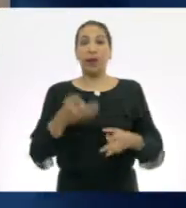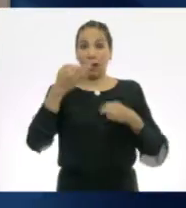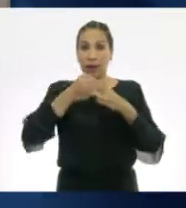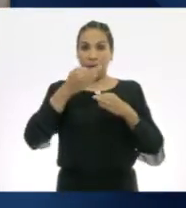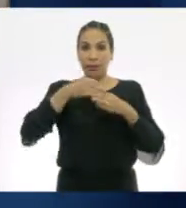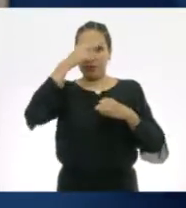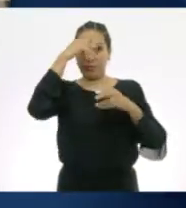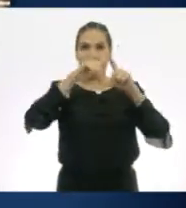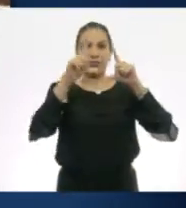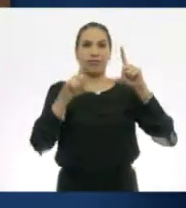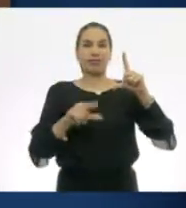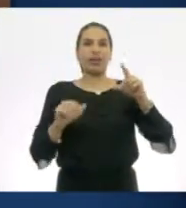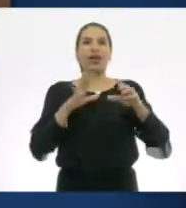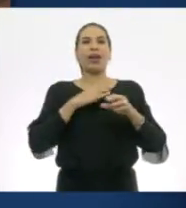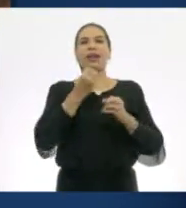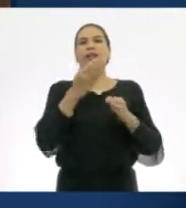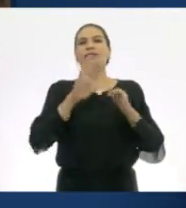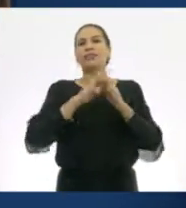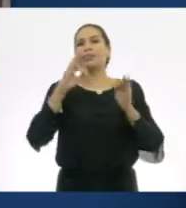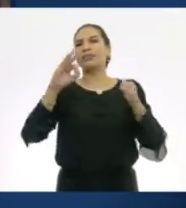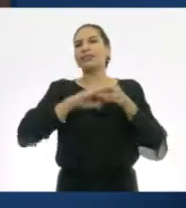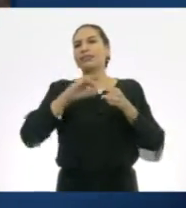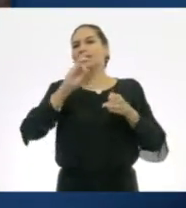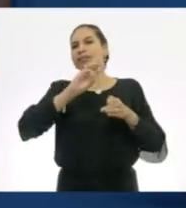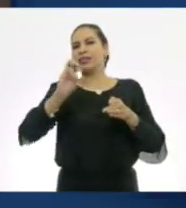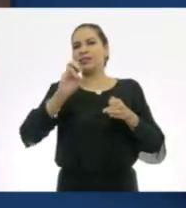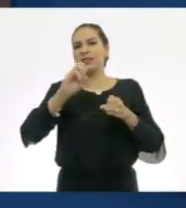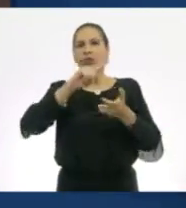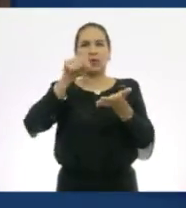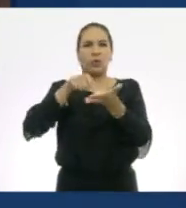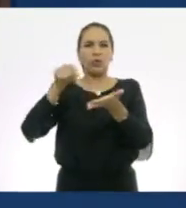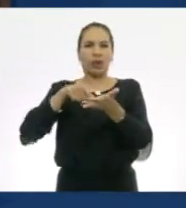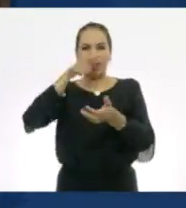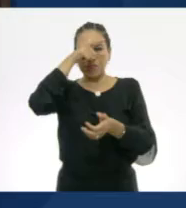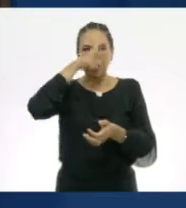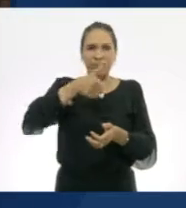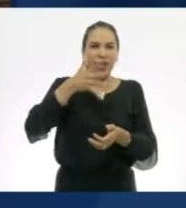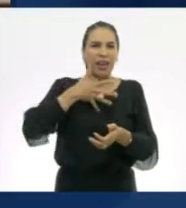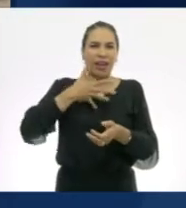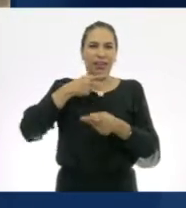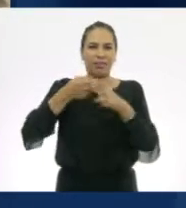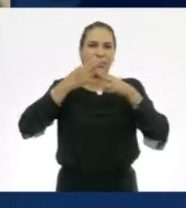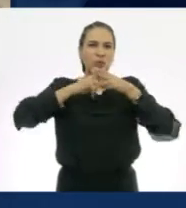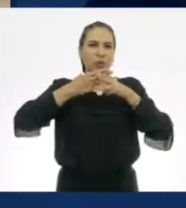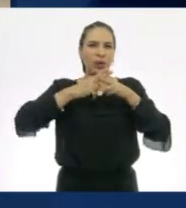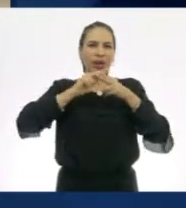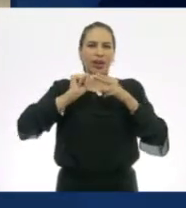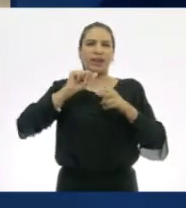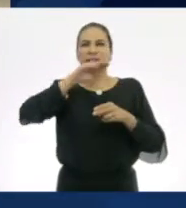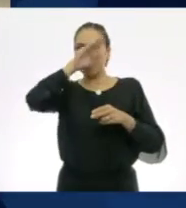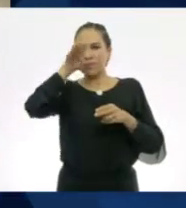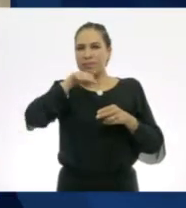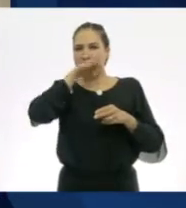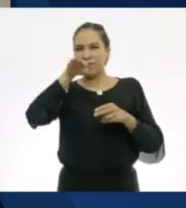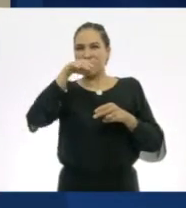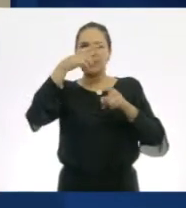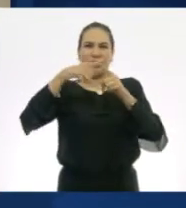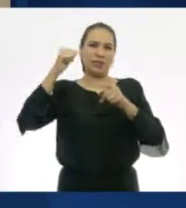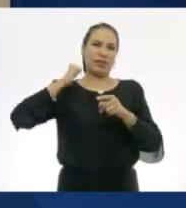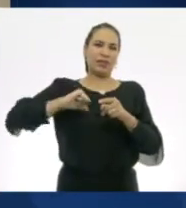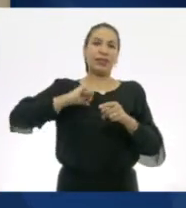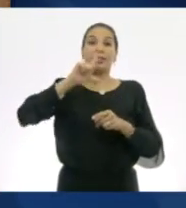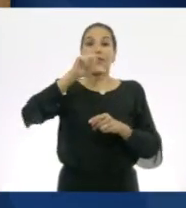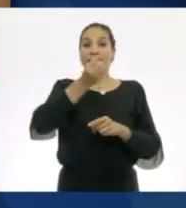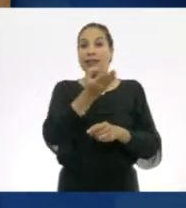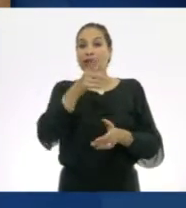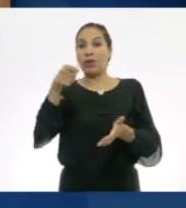Actualmente en México, entre los cerca de 300 sitios en que se han encontrado restos de elefantes antiguos, en 17